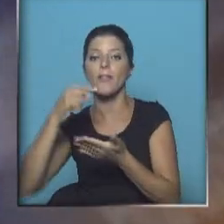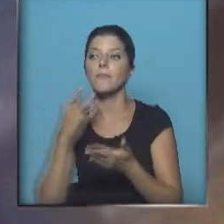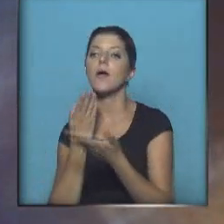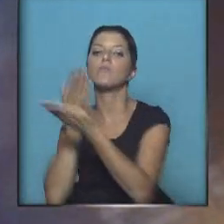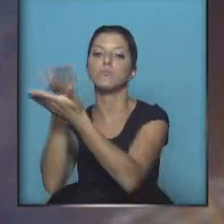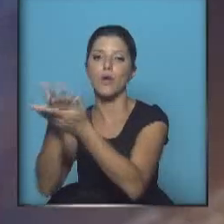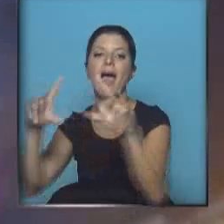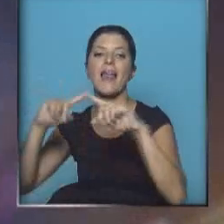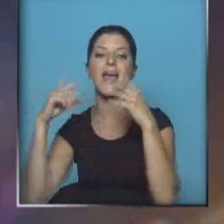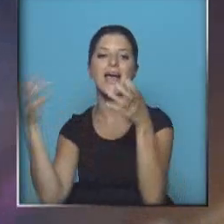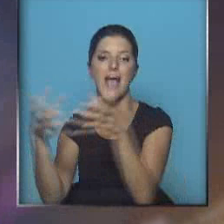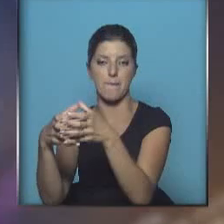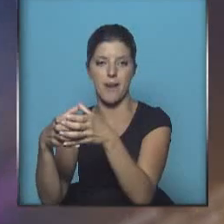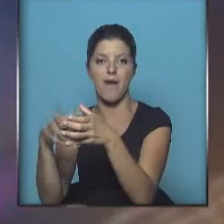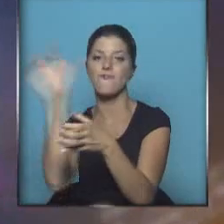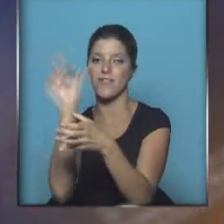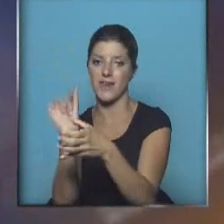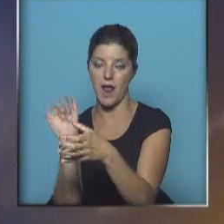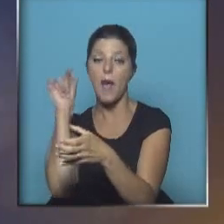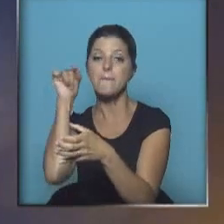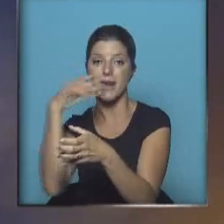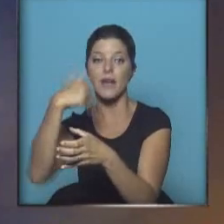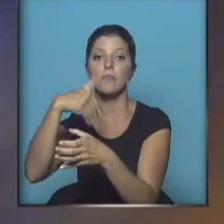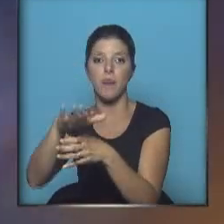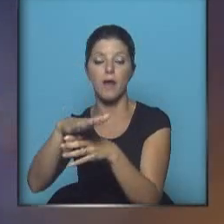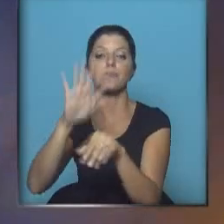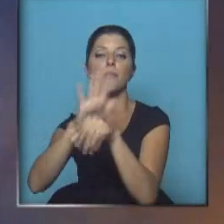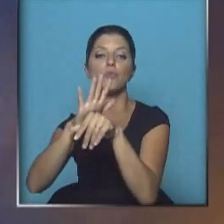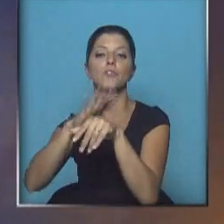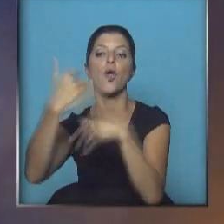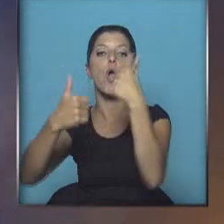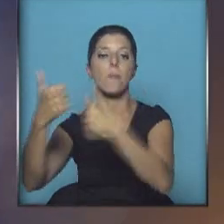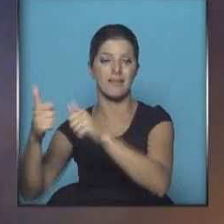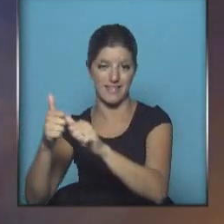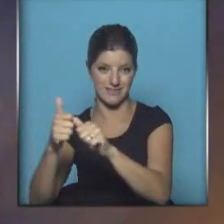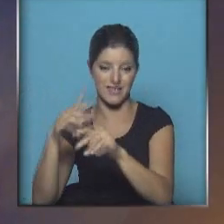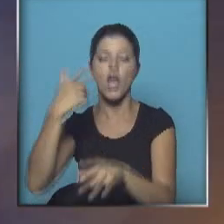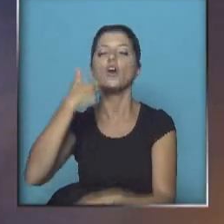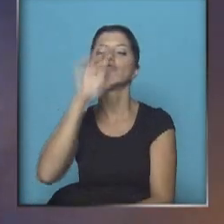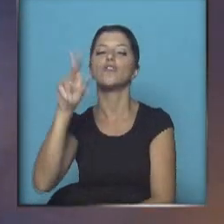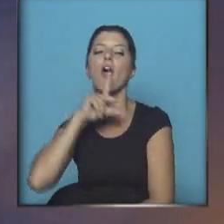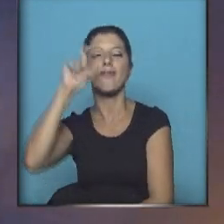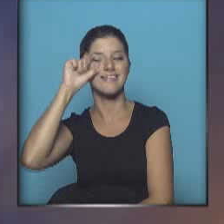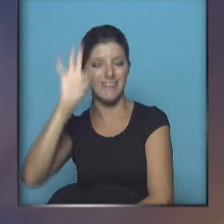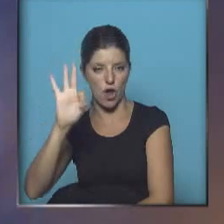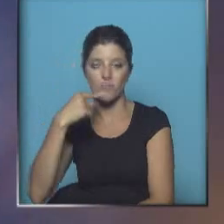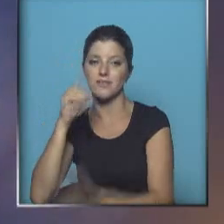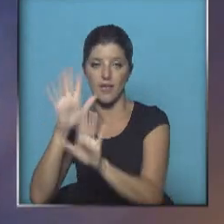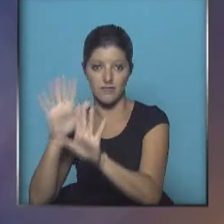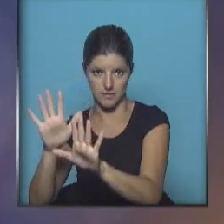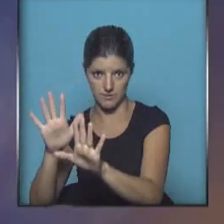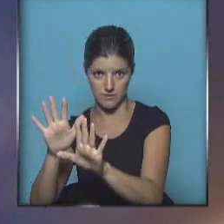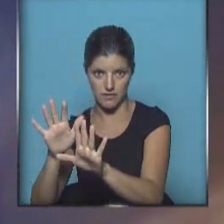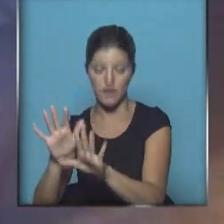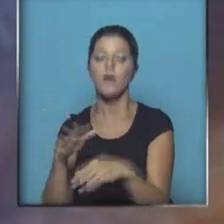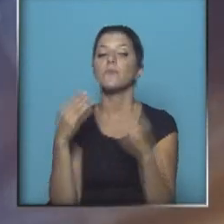a la Cámara Federal para que lo mandara a sorteo. Ese es el procedimiento, justamente para impedir lo que llama el forum